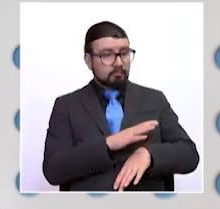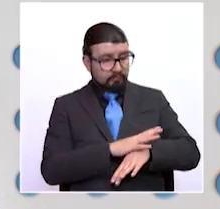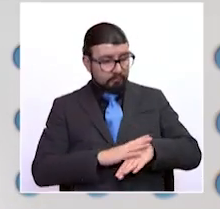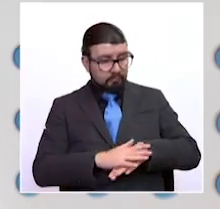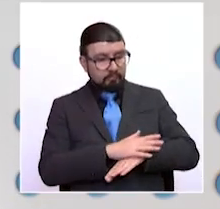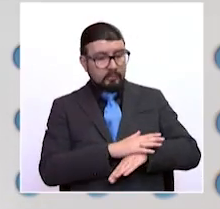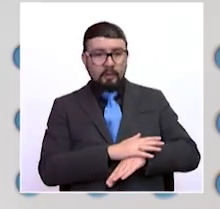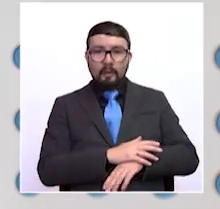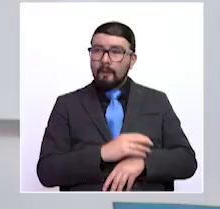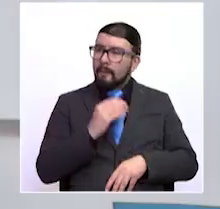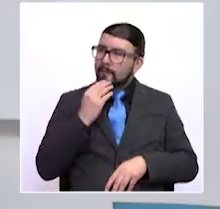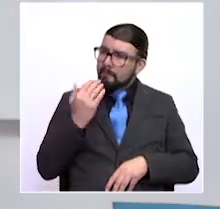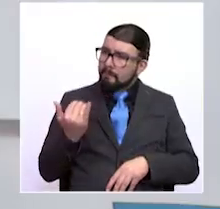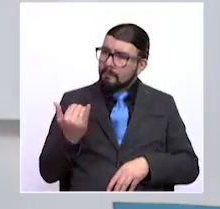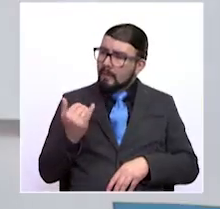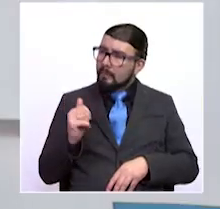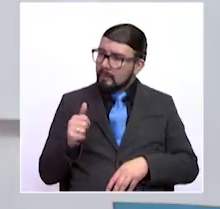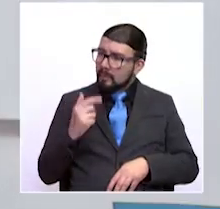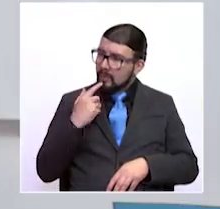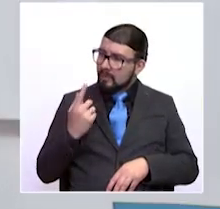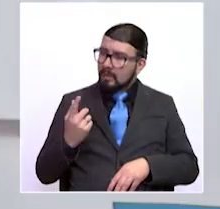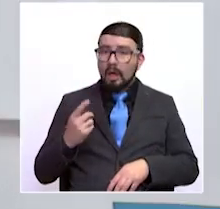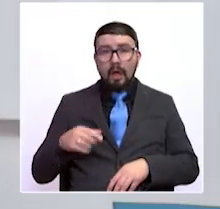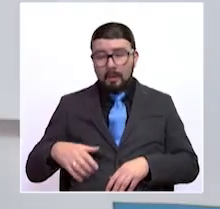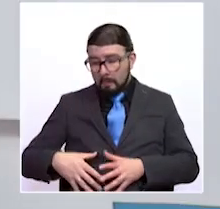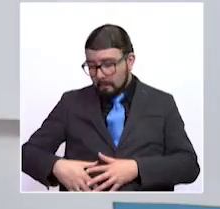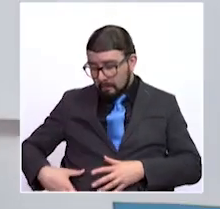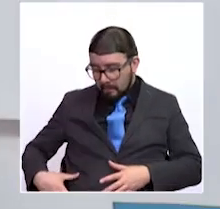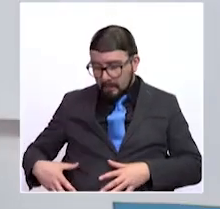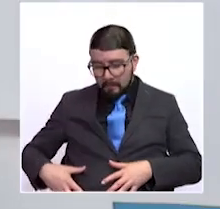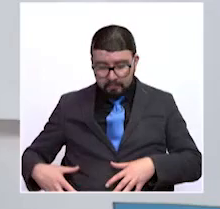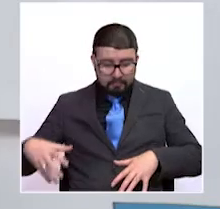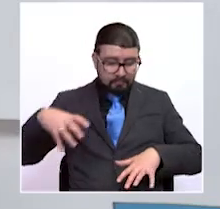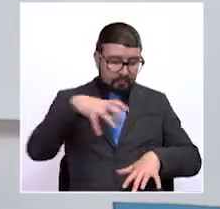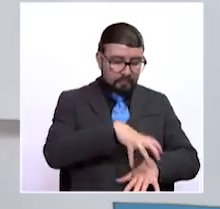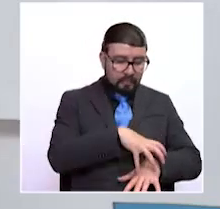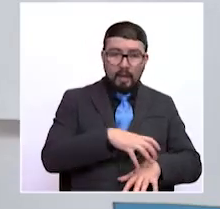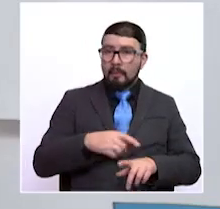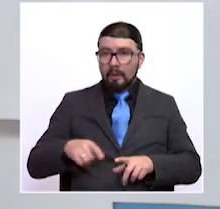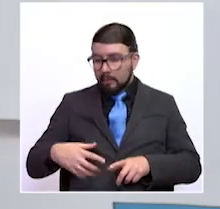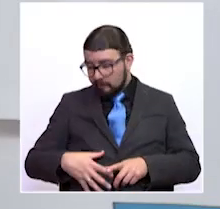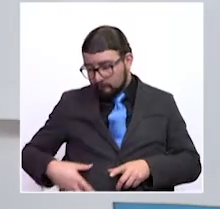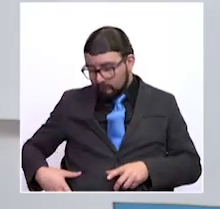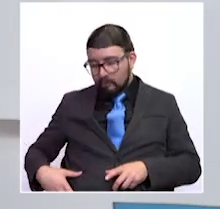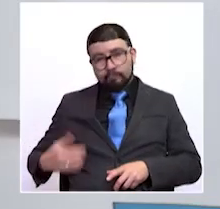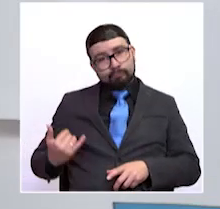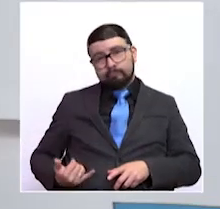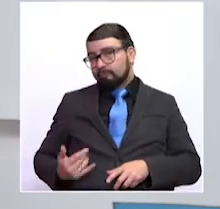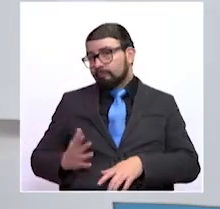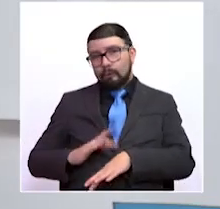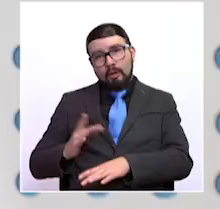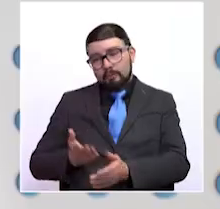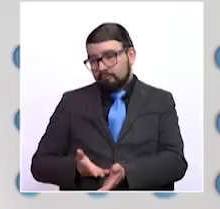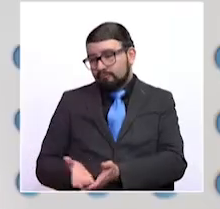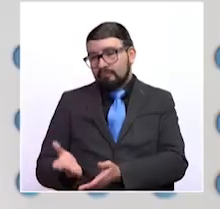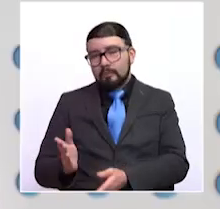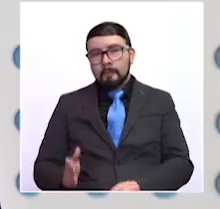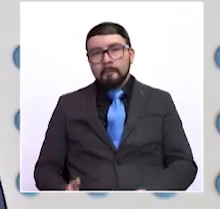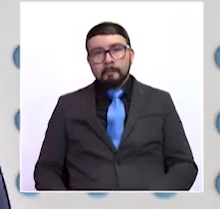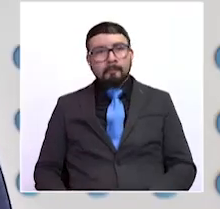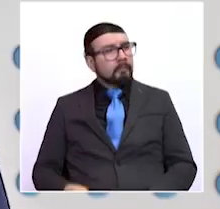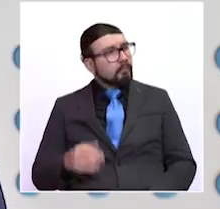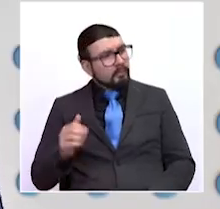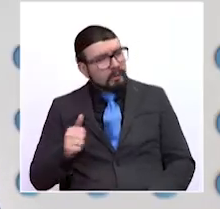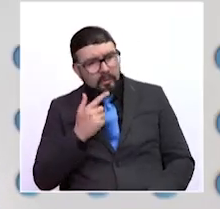otra cosa que bueno que dijo eso, porque entonces me sacan el injerto, pero también sí, no quiero que me quede cicatriz, es una cirugía. Y los pacientes dicen, pero